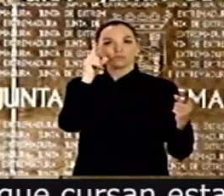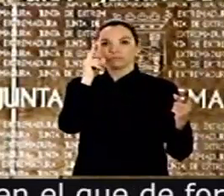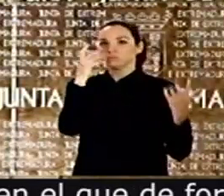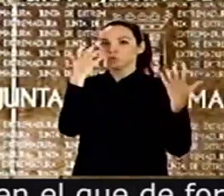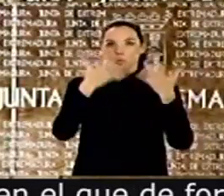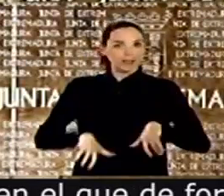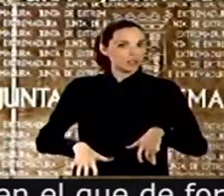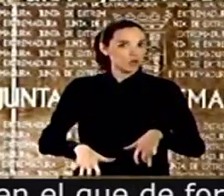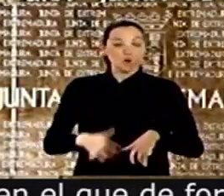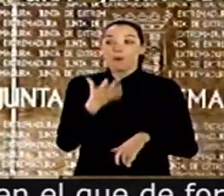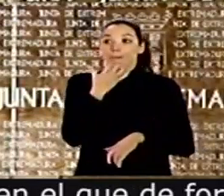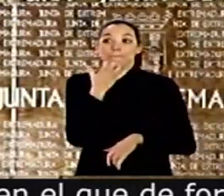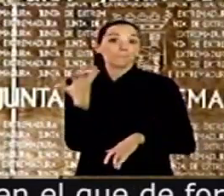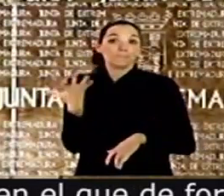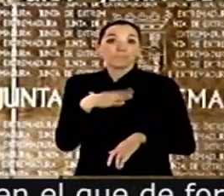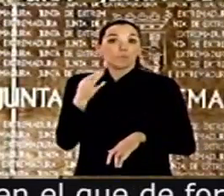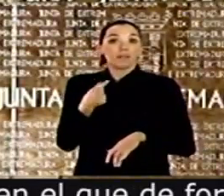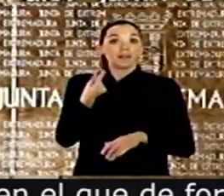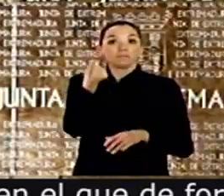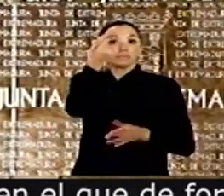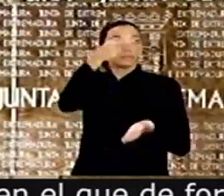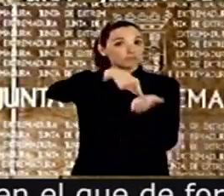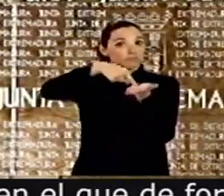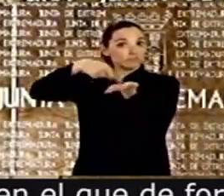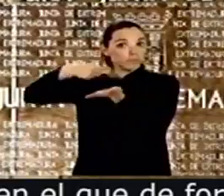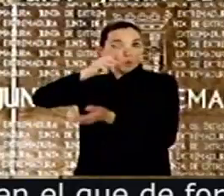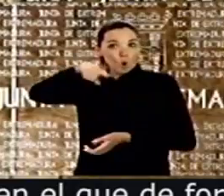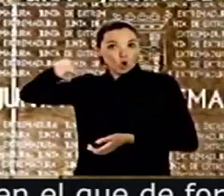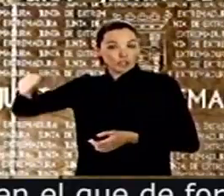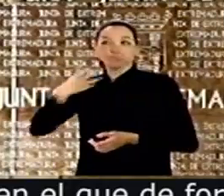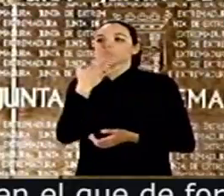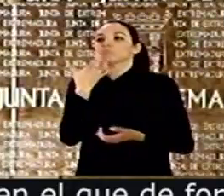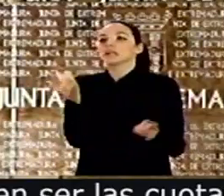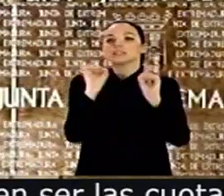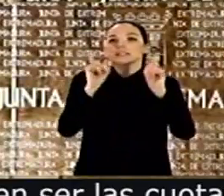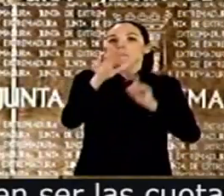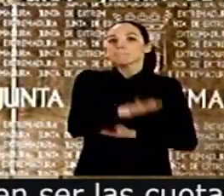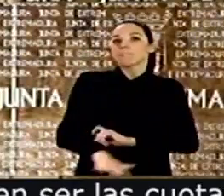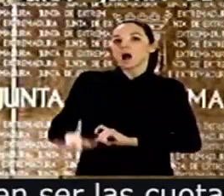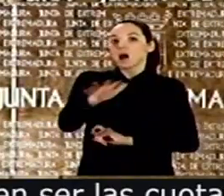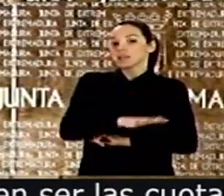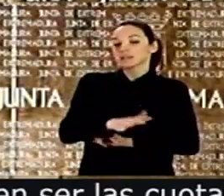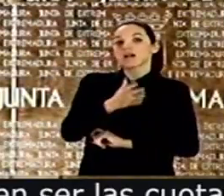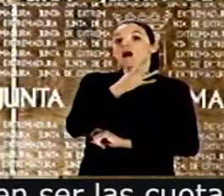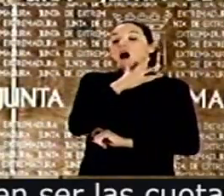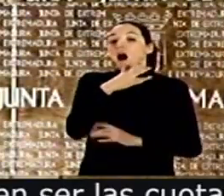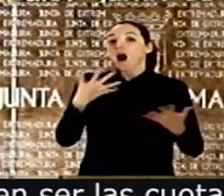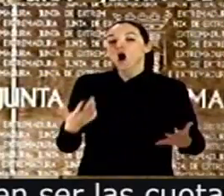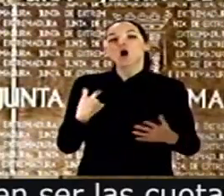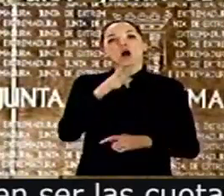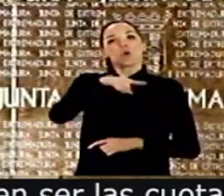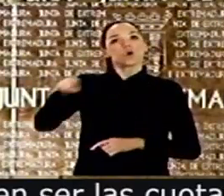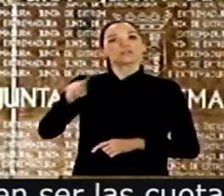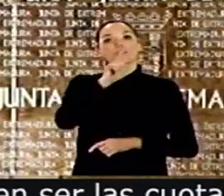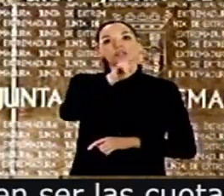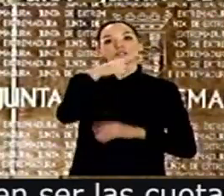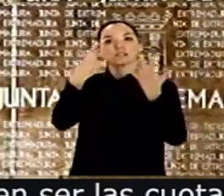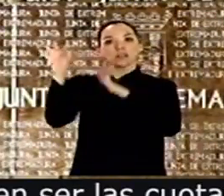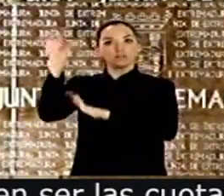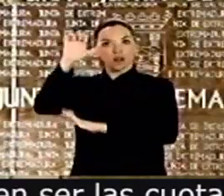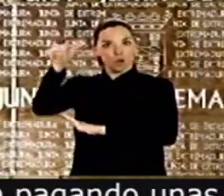ejemplo, como puede ser las cuotas. En las enseñanzas elementales actualmente se están pagando unas cuotas de 260